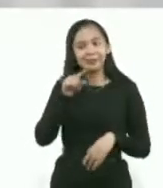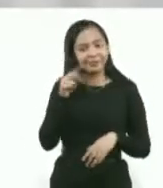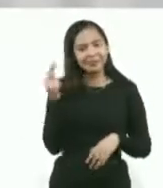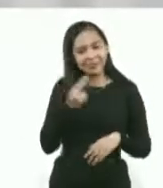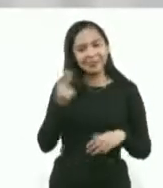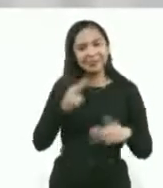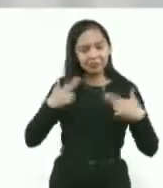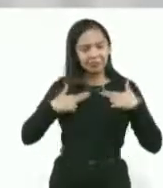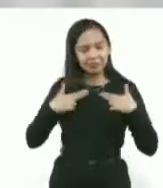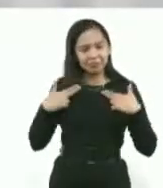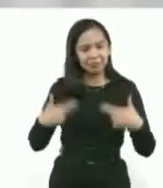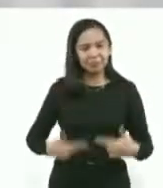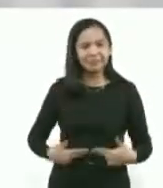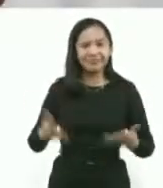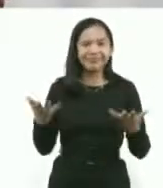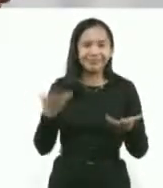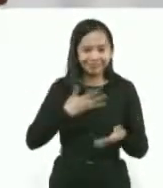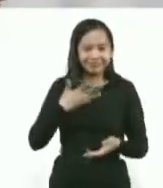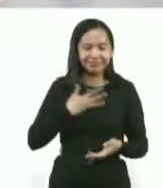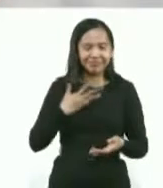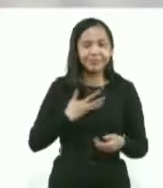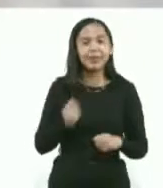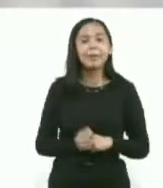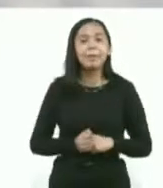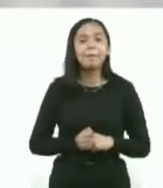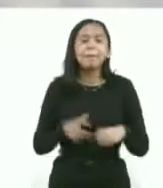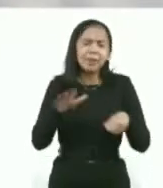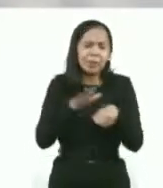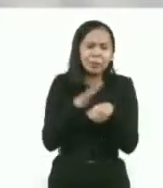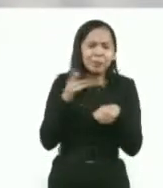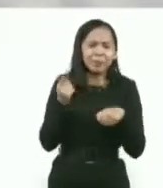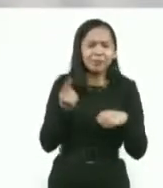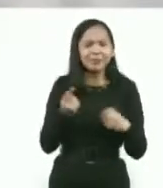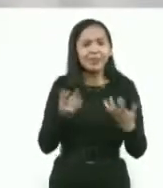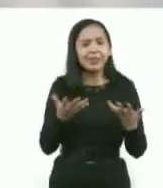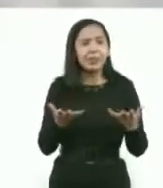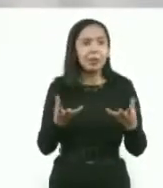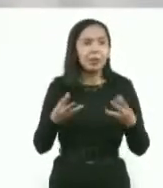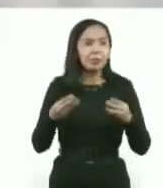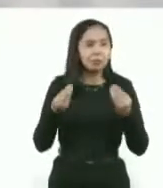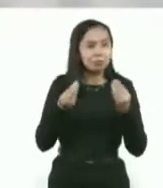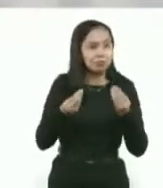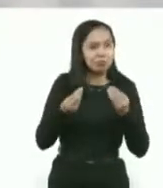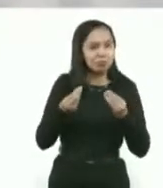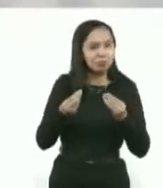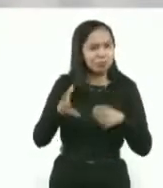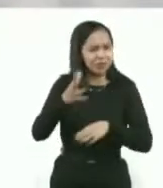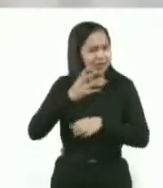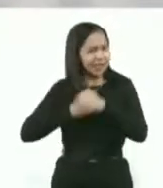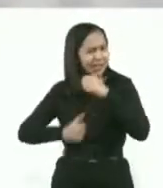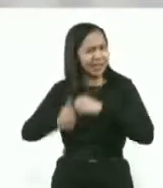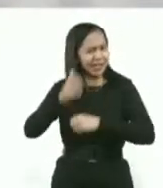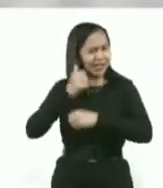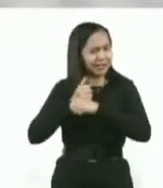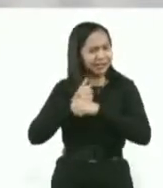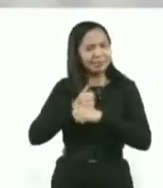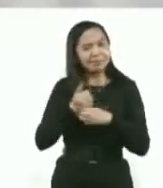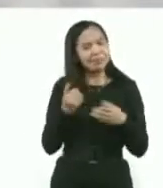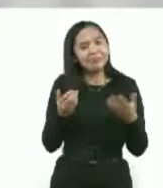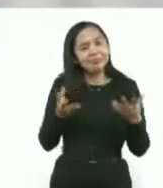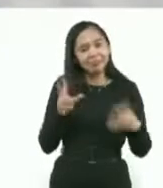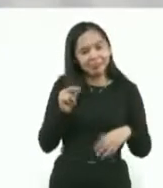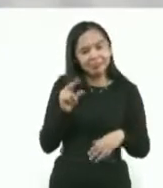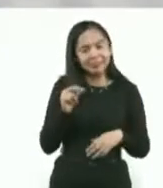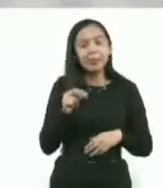muy novedoso, porque no tiene muchos años, son pocas décadas que